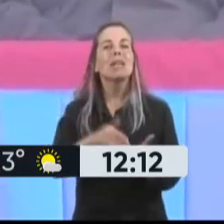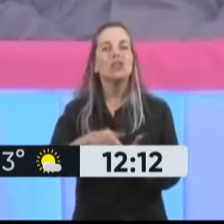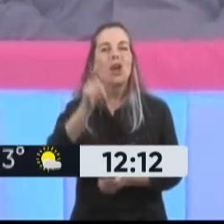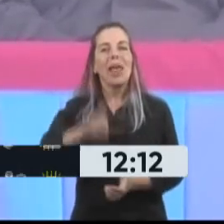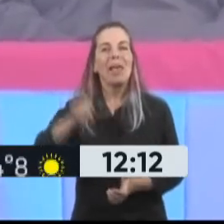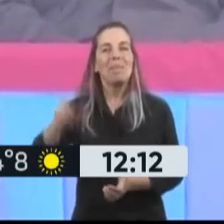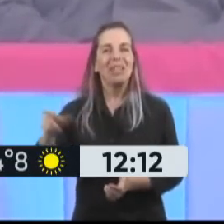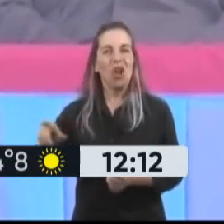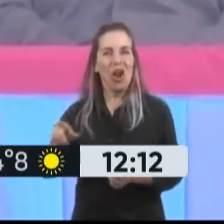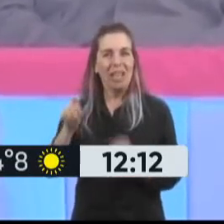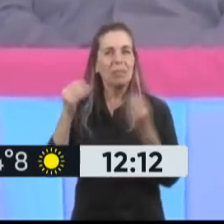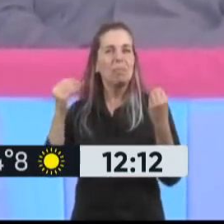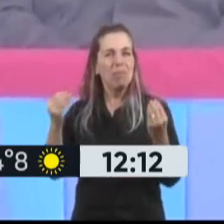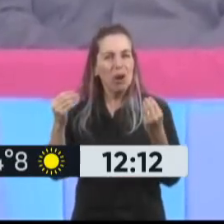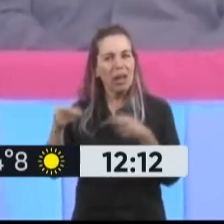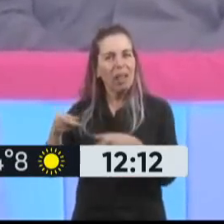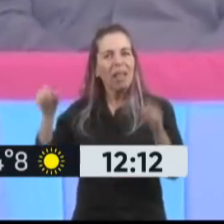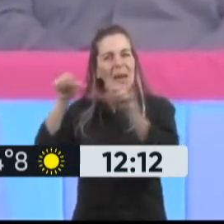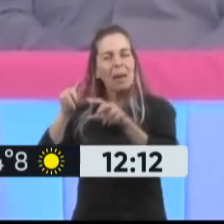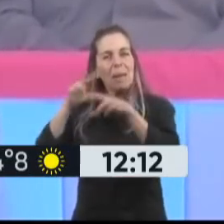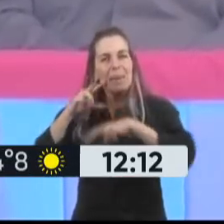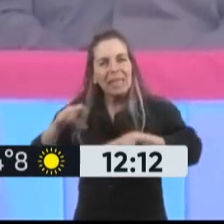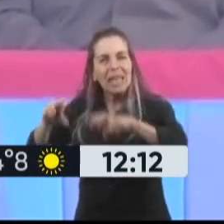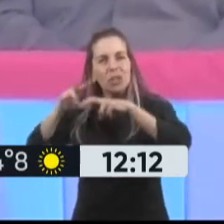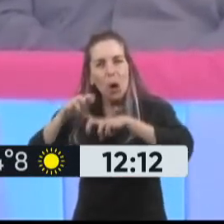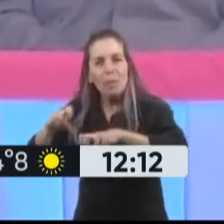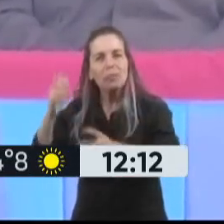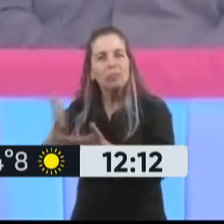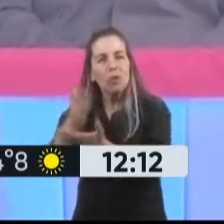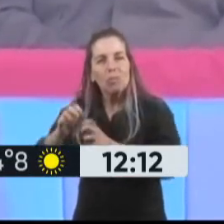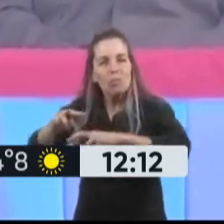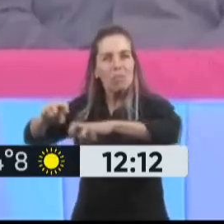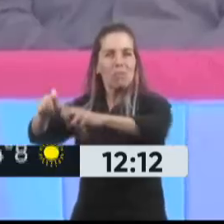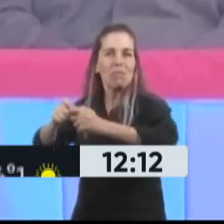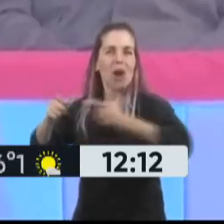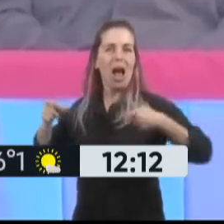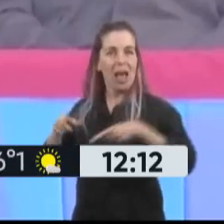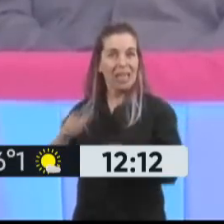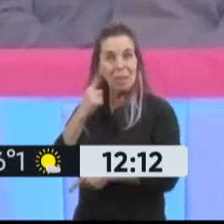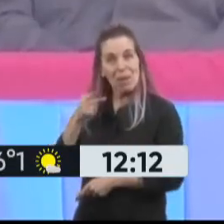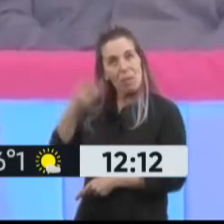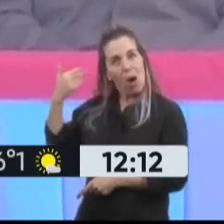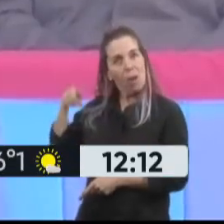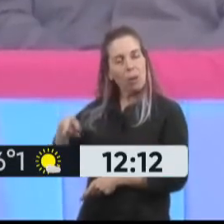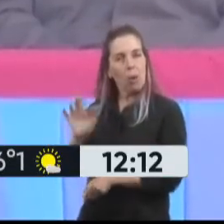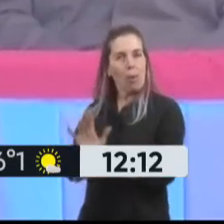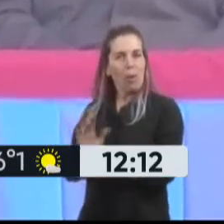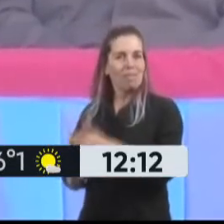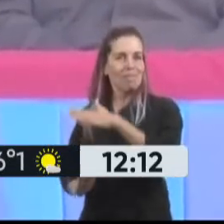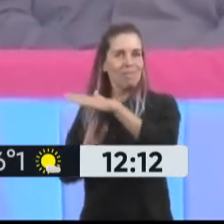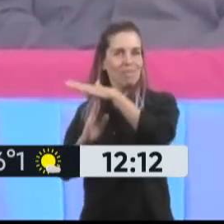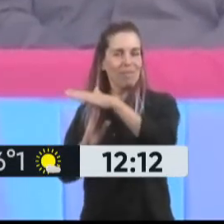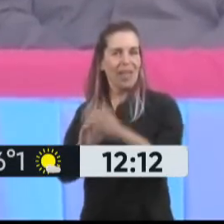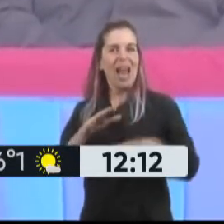de producción que sus investigaciones implicaron. Ese hombre, que para muchos es el padre de la agricultura